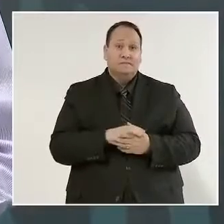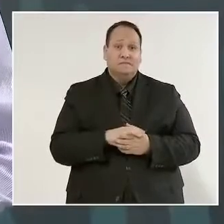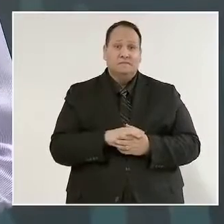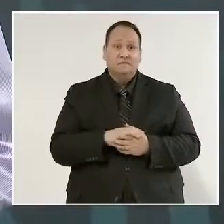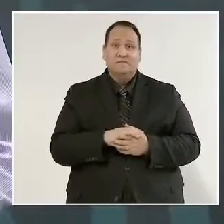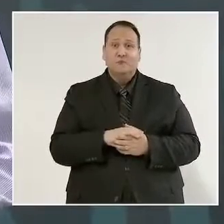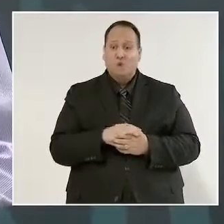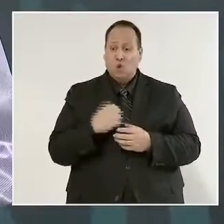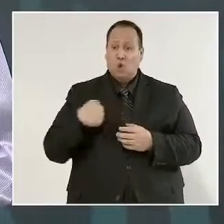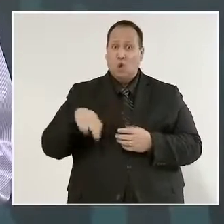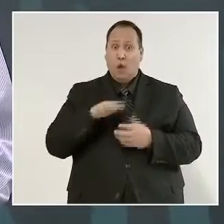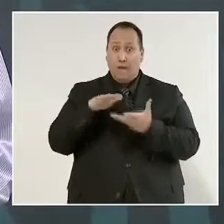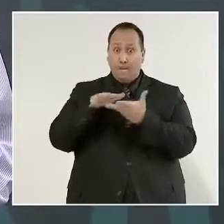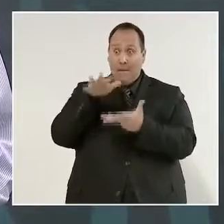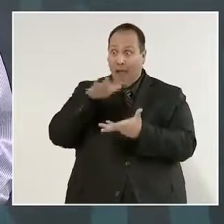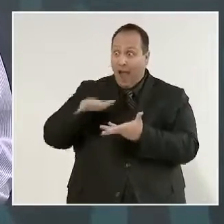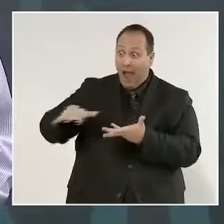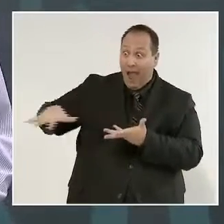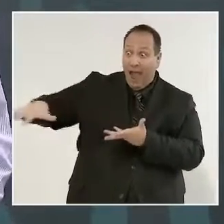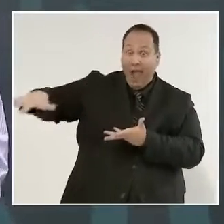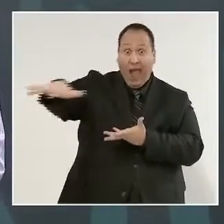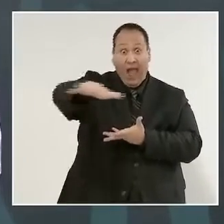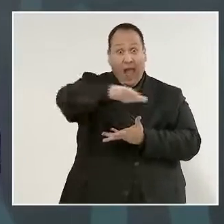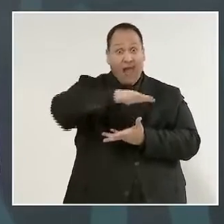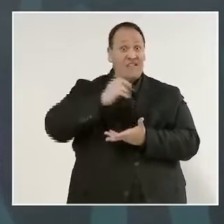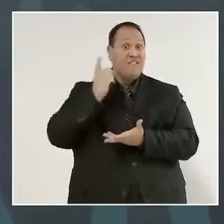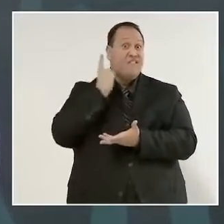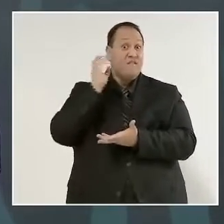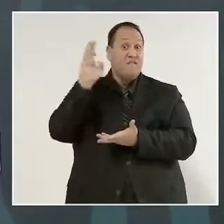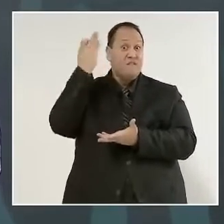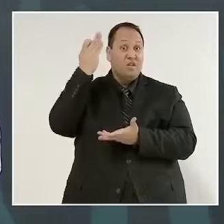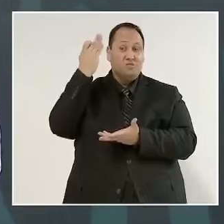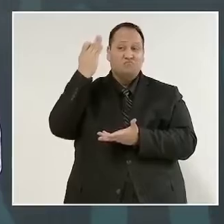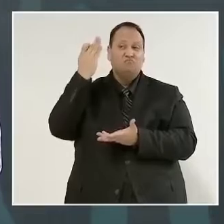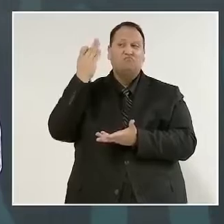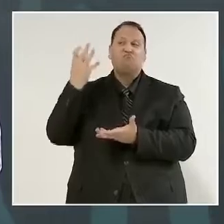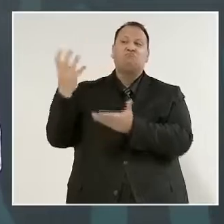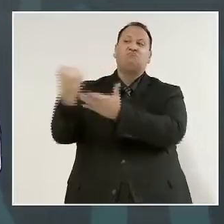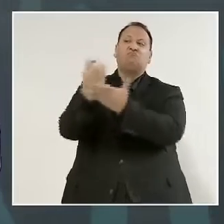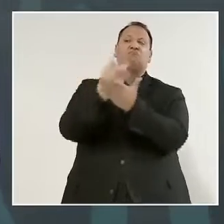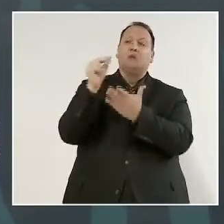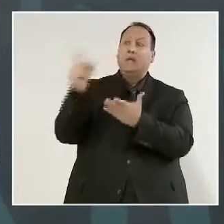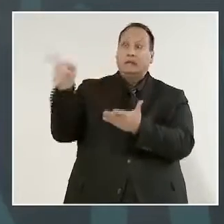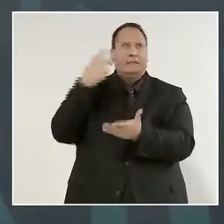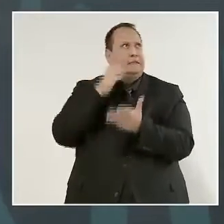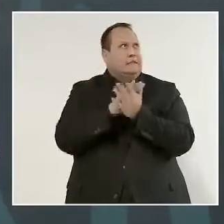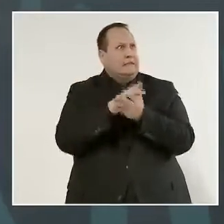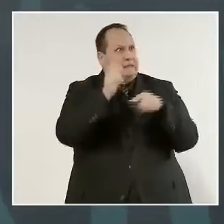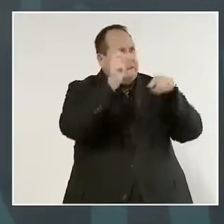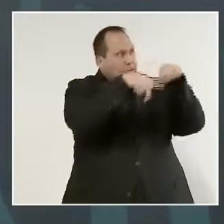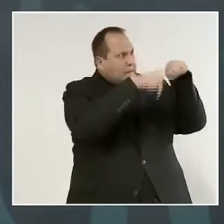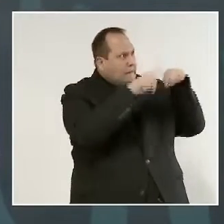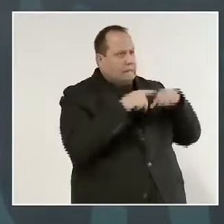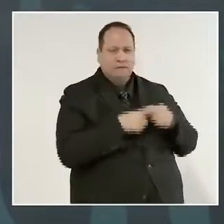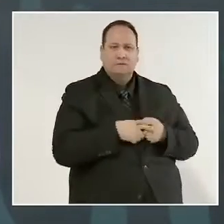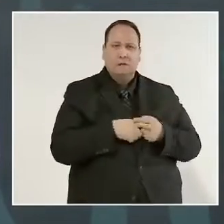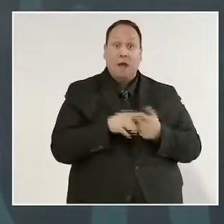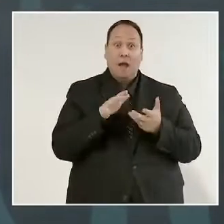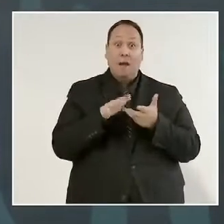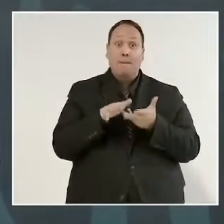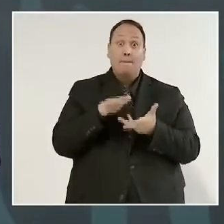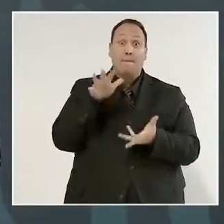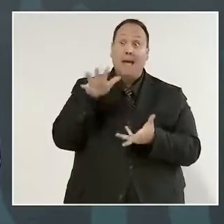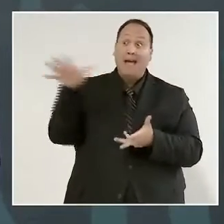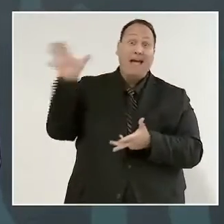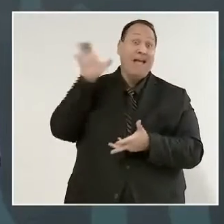no ganáramos la mayoría de los diputados federales, que no tuviésemos mayoría